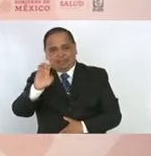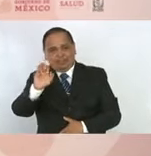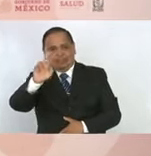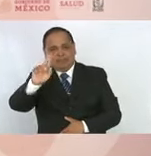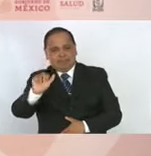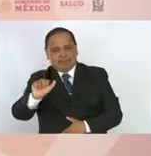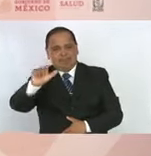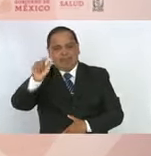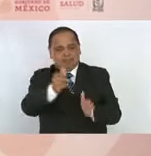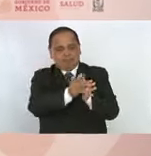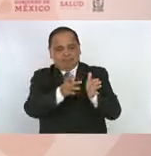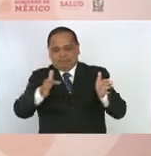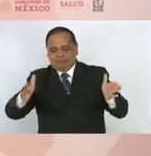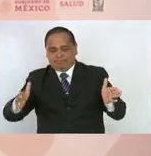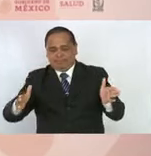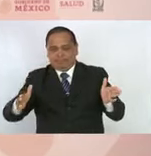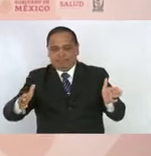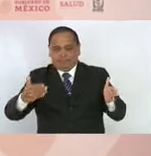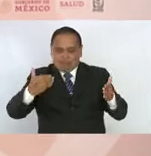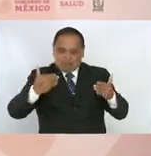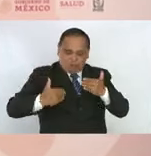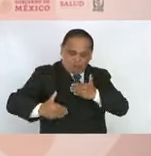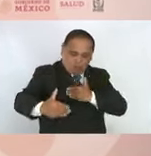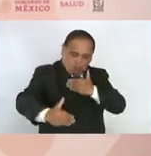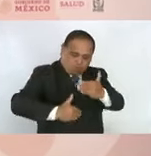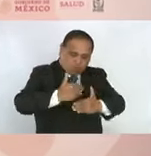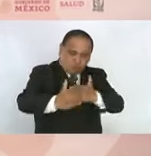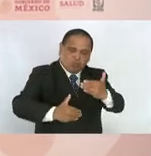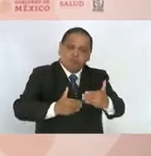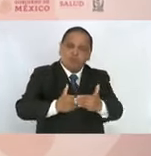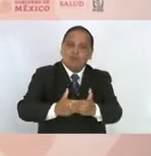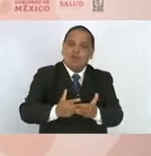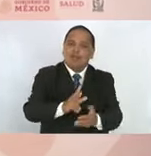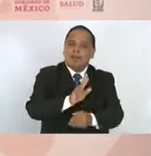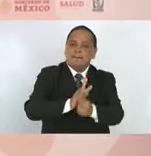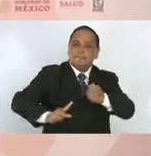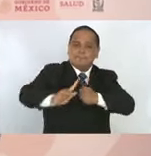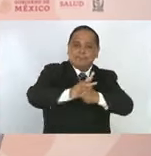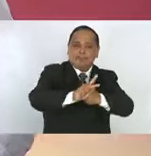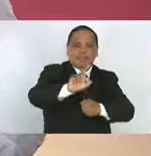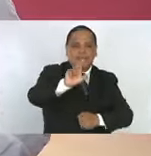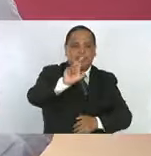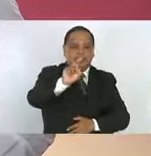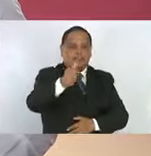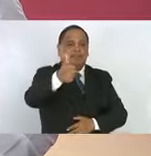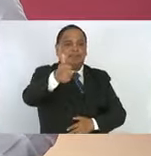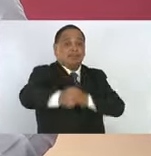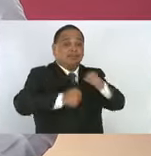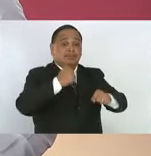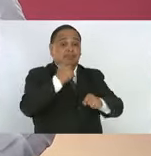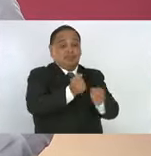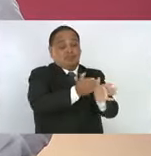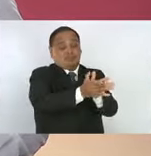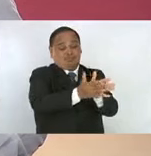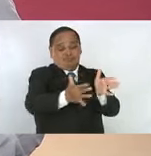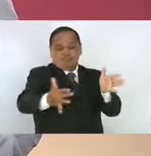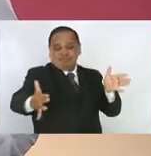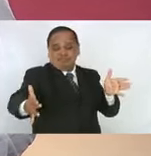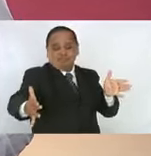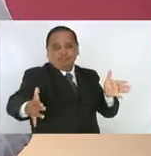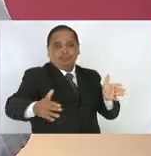que duró en nuestro país 36 años